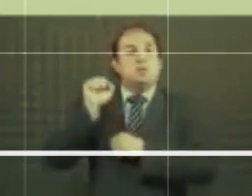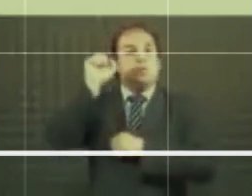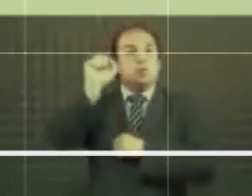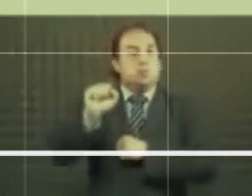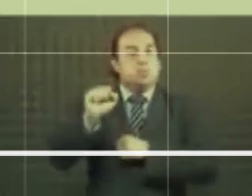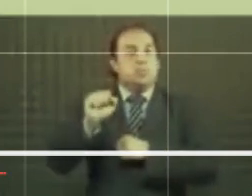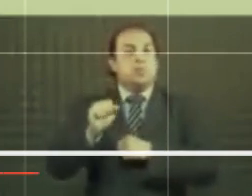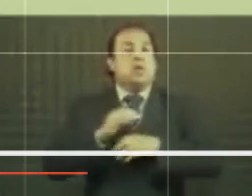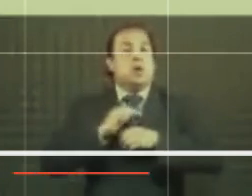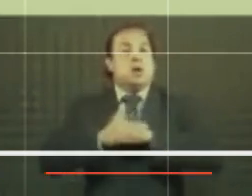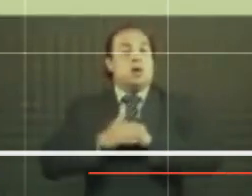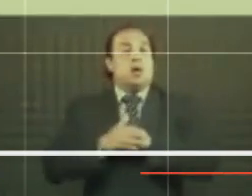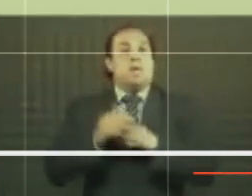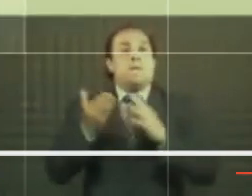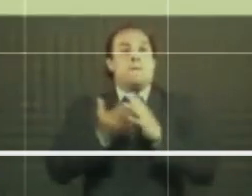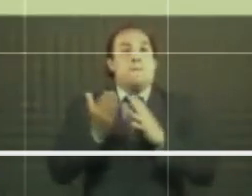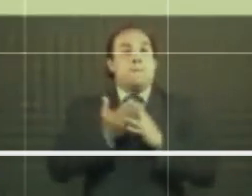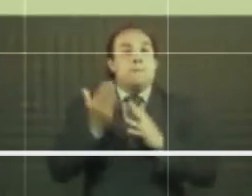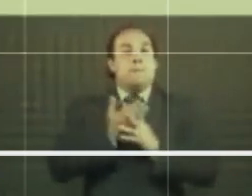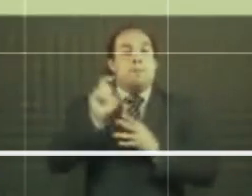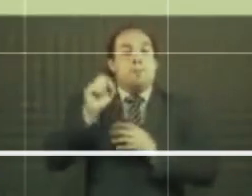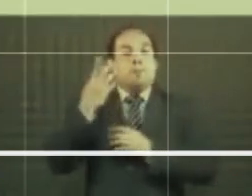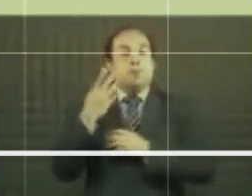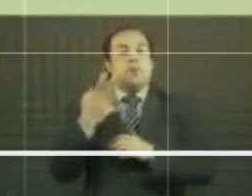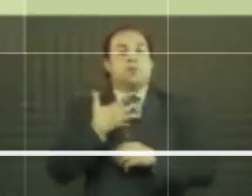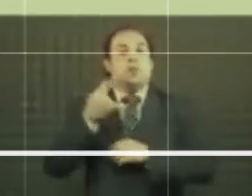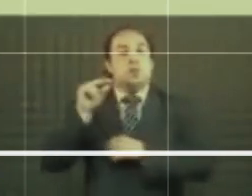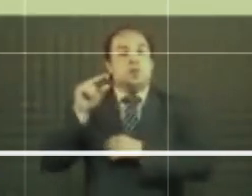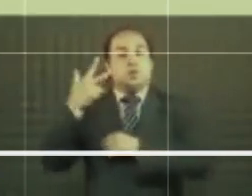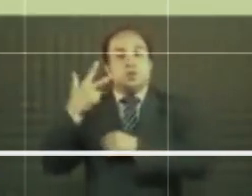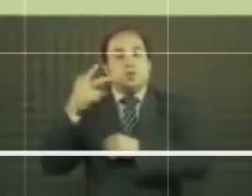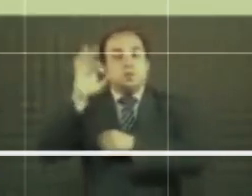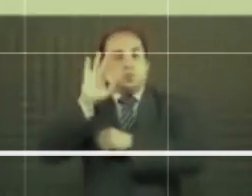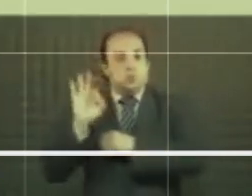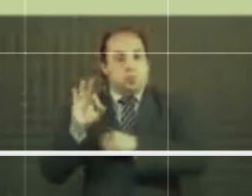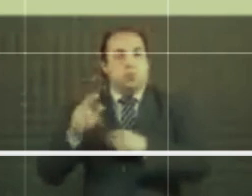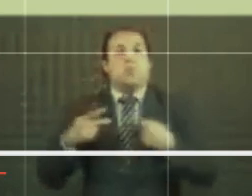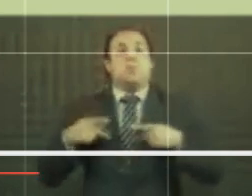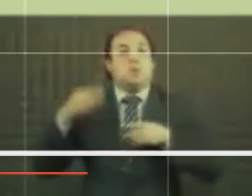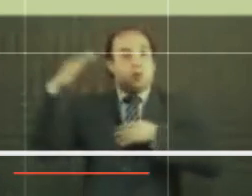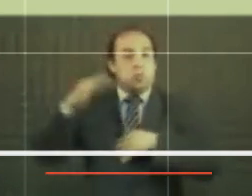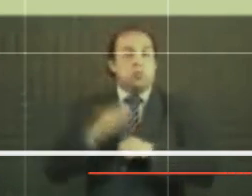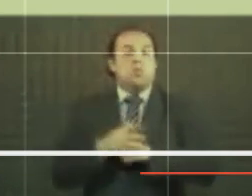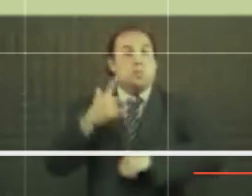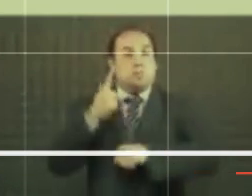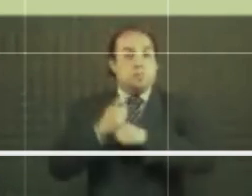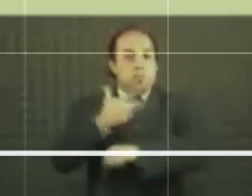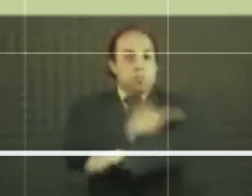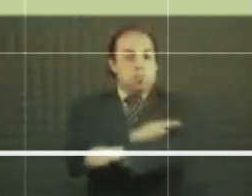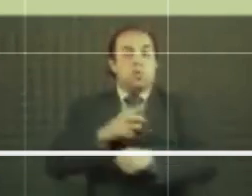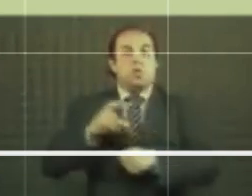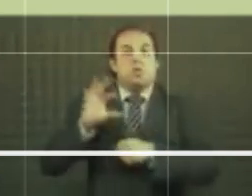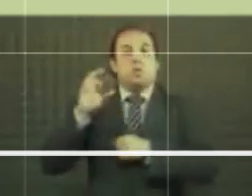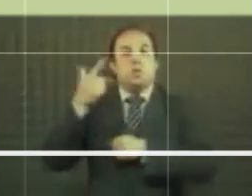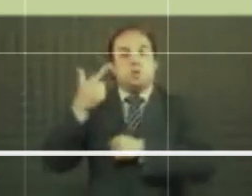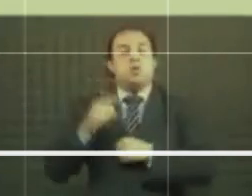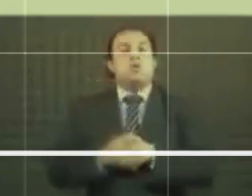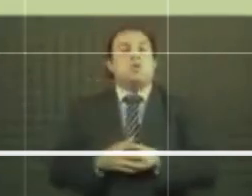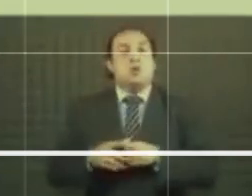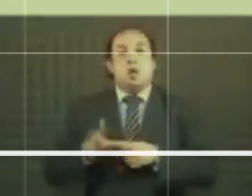fase 24, estaríamos con el 88% de los adultos de la ciudad con primera dosis y el 47% con esquema